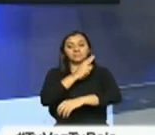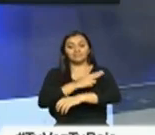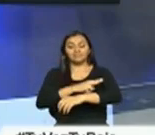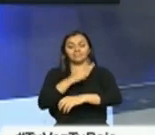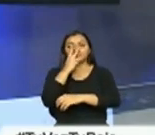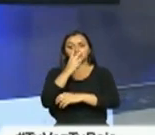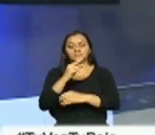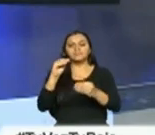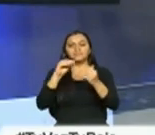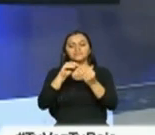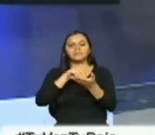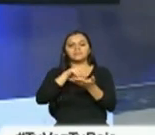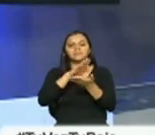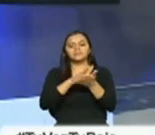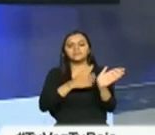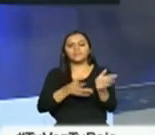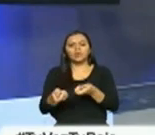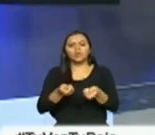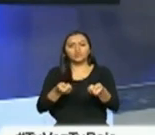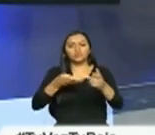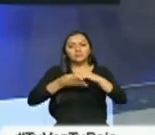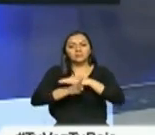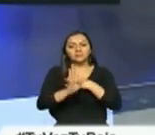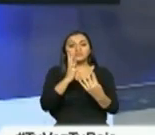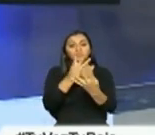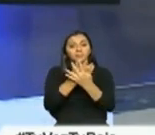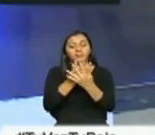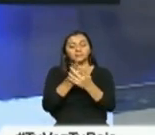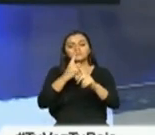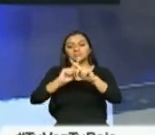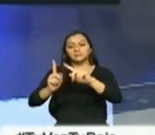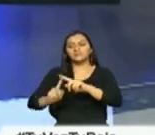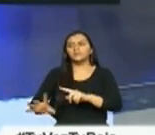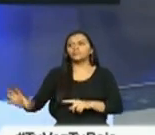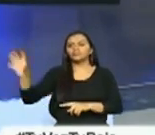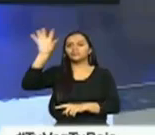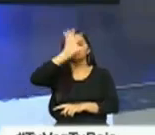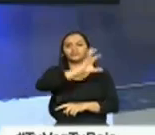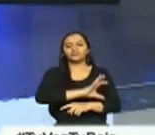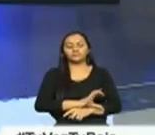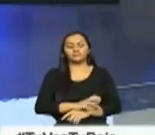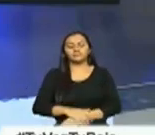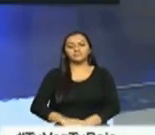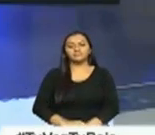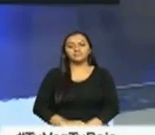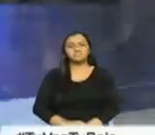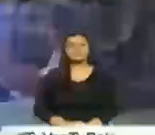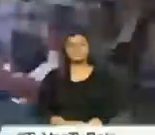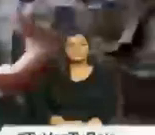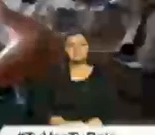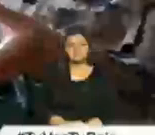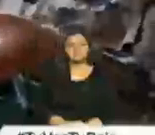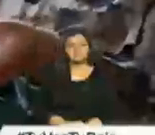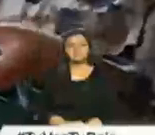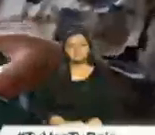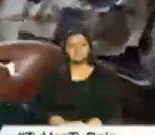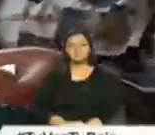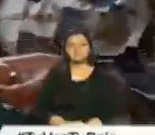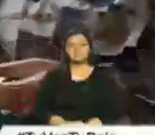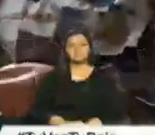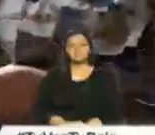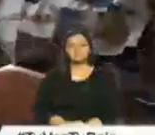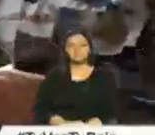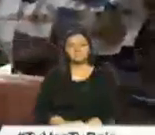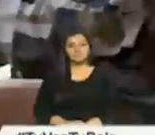en vigencia un nuevo sistema de control de ingreso a visitas en los diferentes centros de rehabilitación social. El Centro de